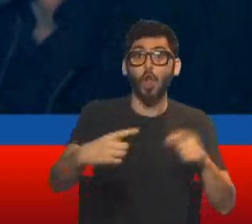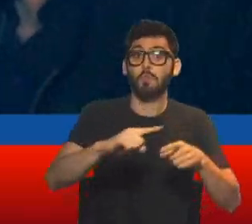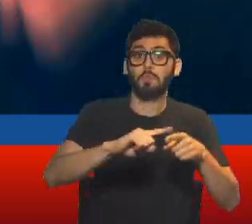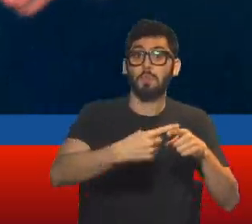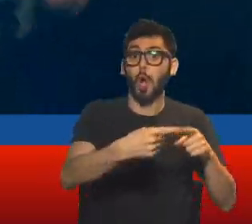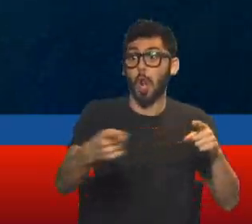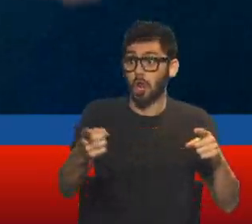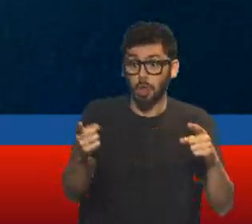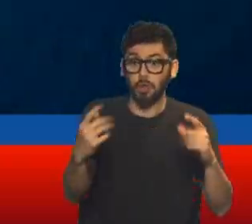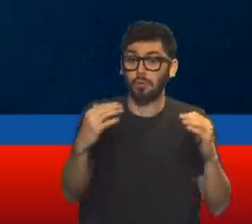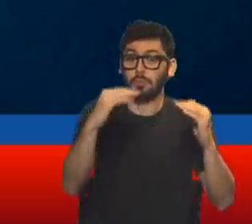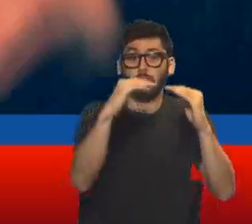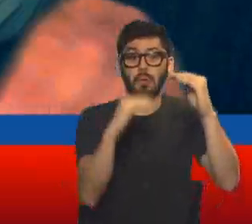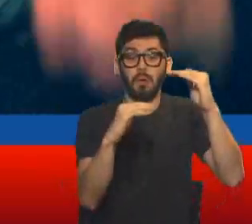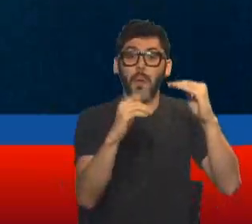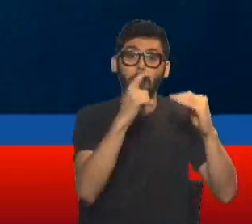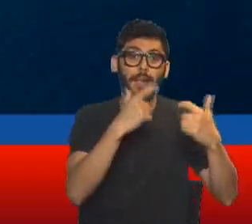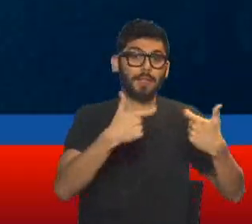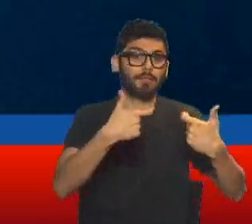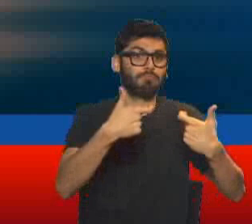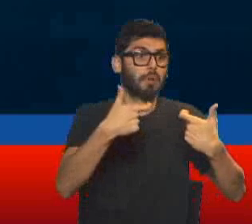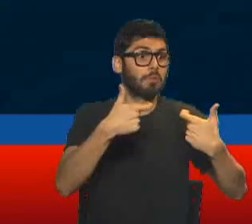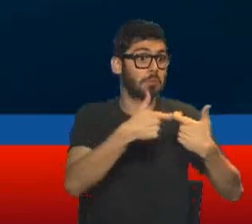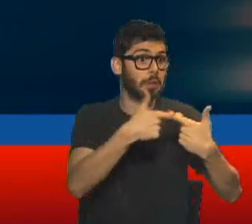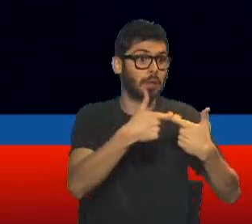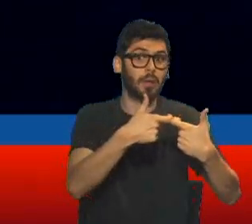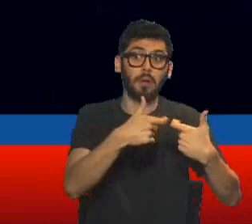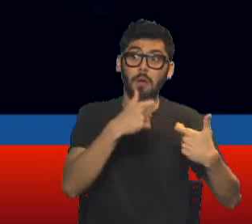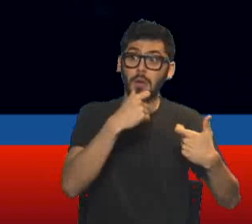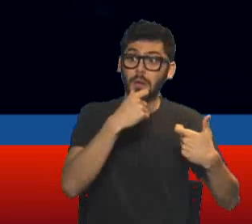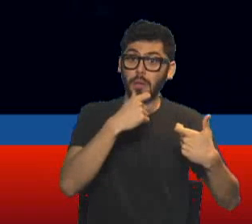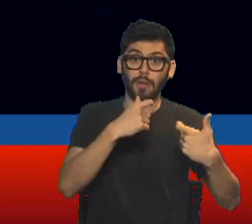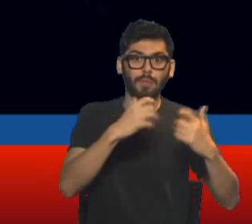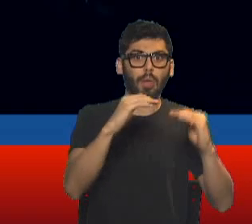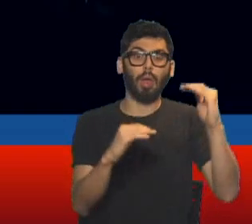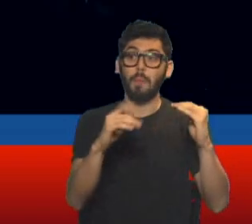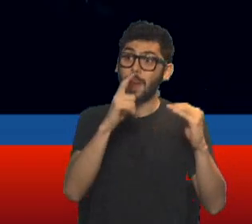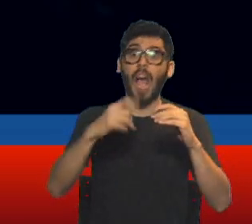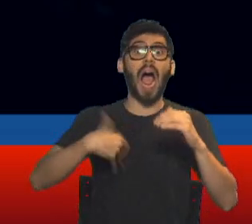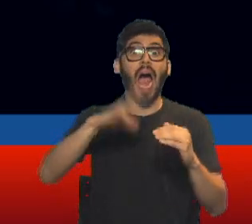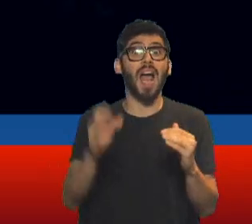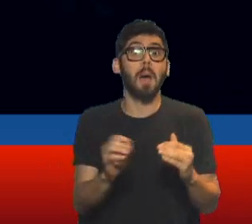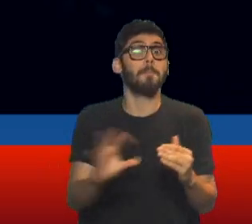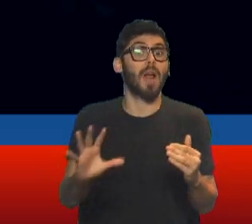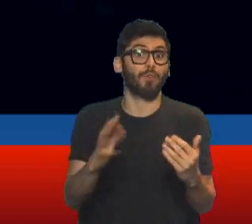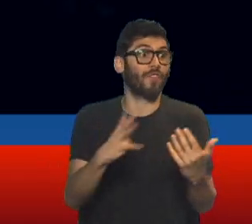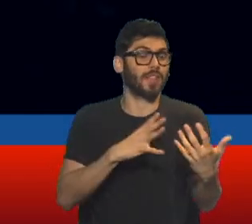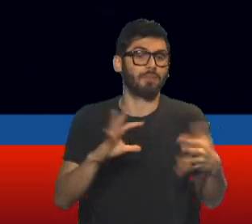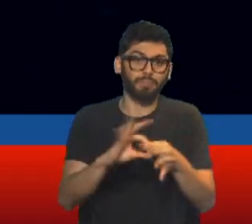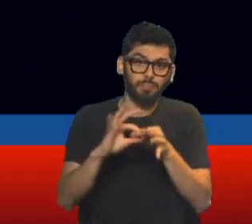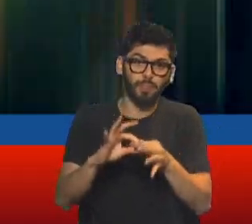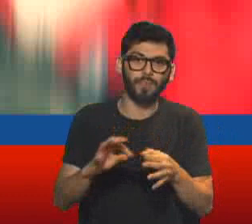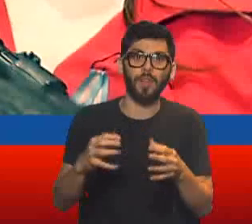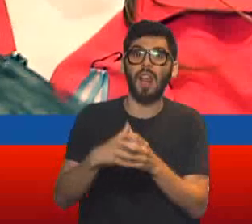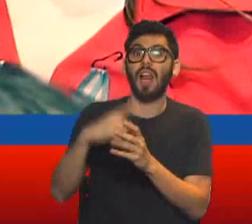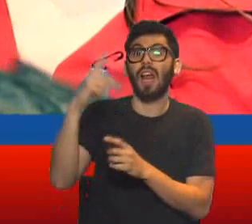que yo creo que no solo le hizo mal a la coalición, sino también le hizo mal a la Argentina. Las palomas de Juntos por el Cambio son socios del kirchnerismo,